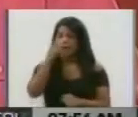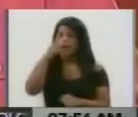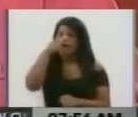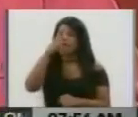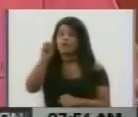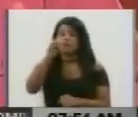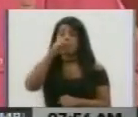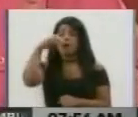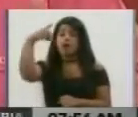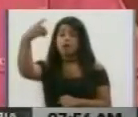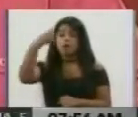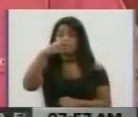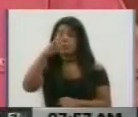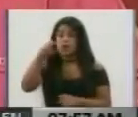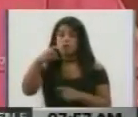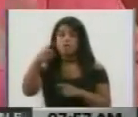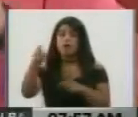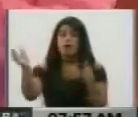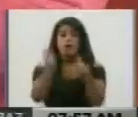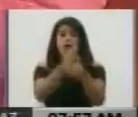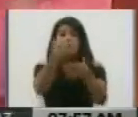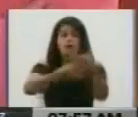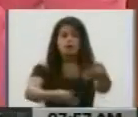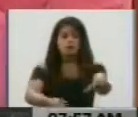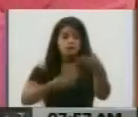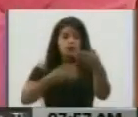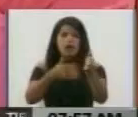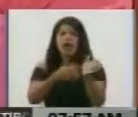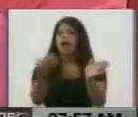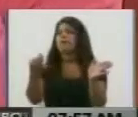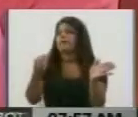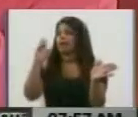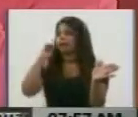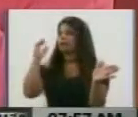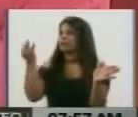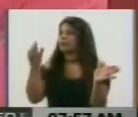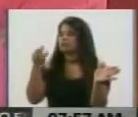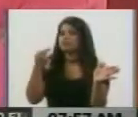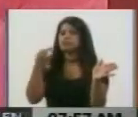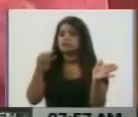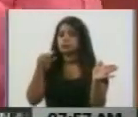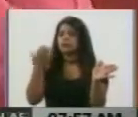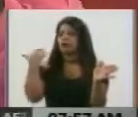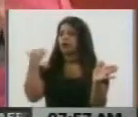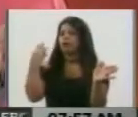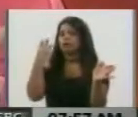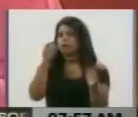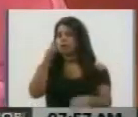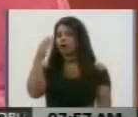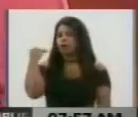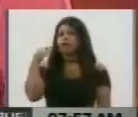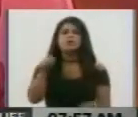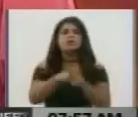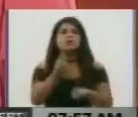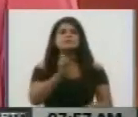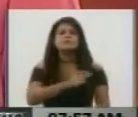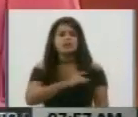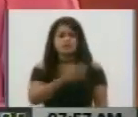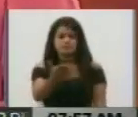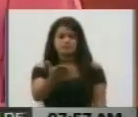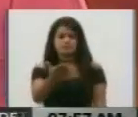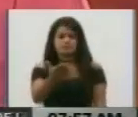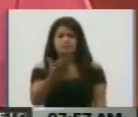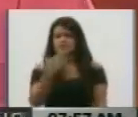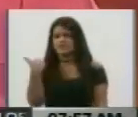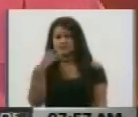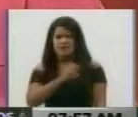documentos de los Estados Unidos para decir, ay, mira, sí, hubo, qué broma, hace 30 años, como pasa con Chile? Mira, a